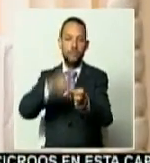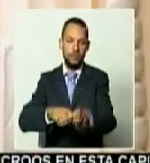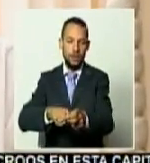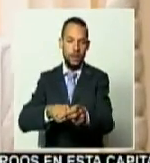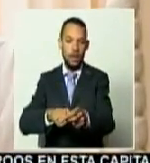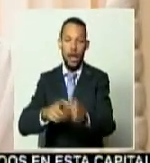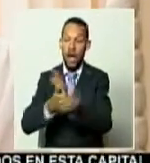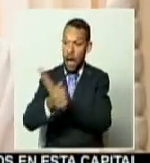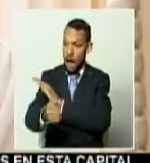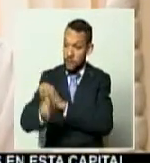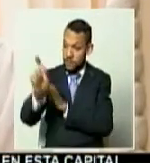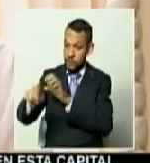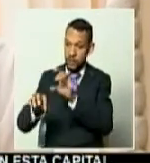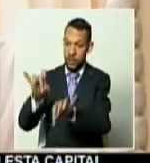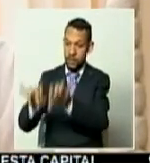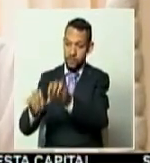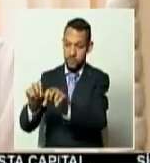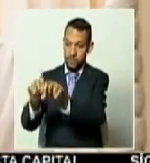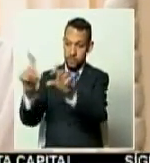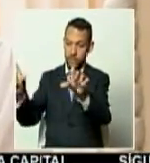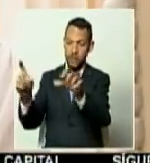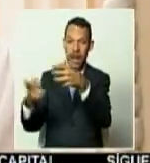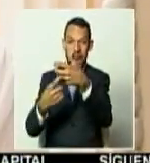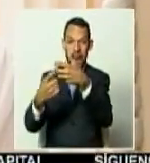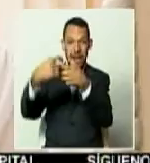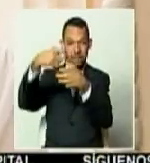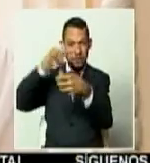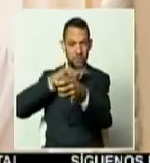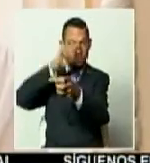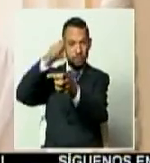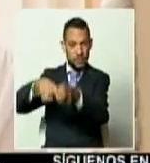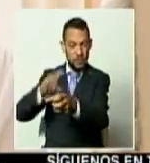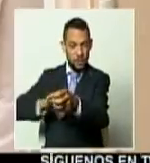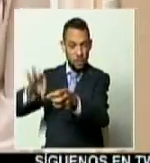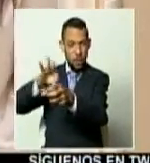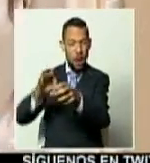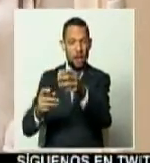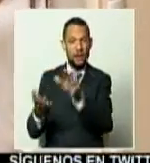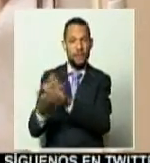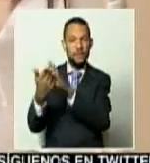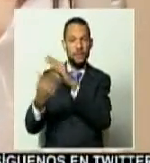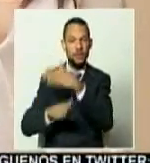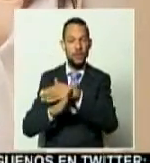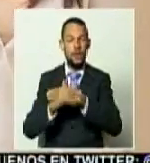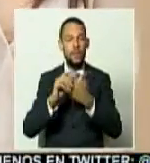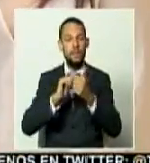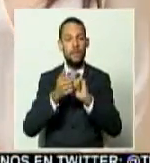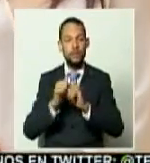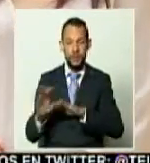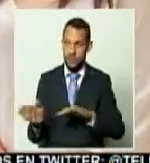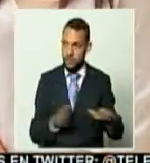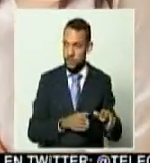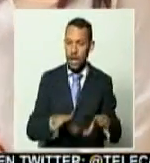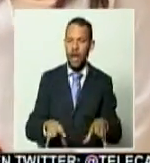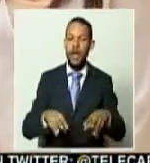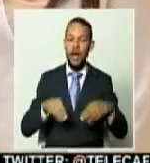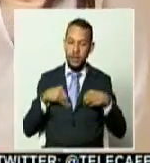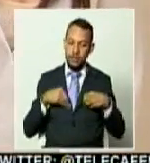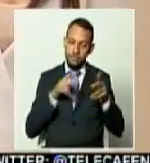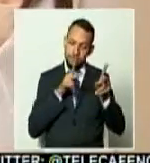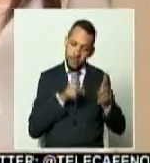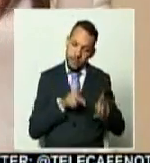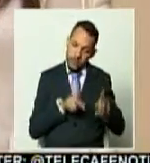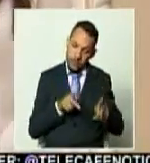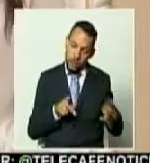deportistas en la plataforma del programa, entonces tenemos que vincular todos estos procesos. Reconoció que hay muchos frentes del deporte por